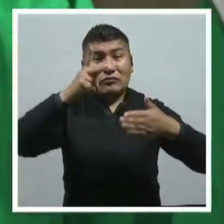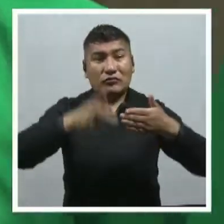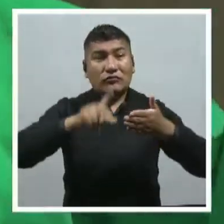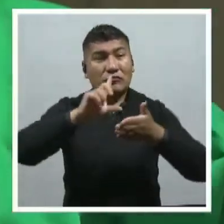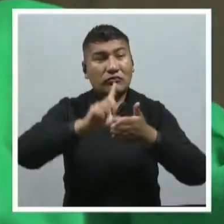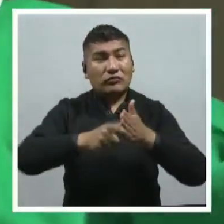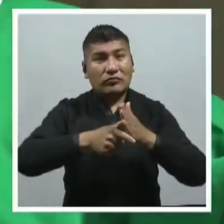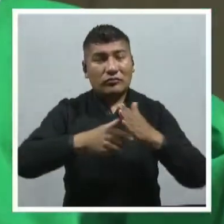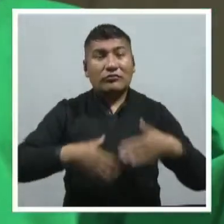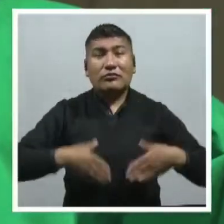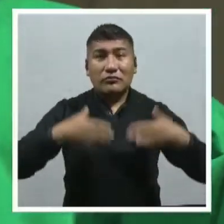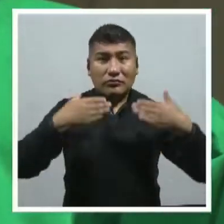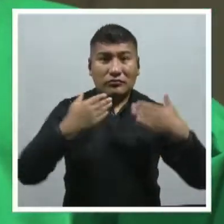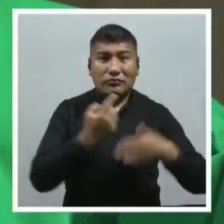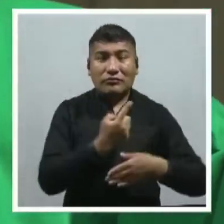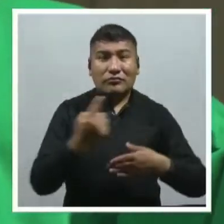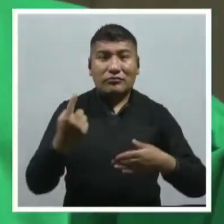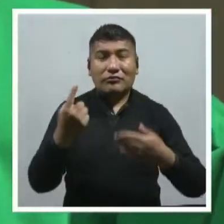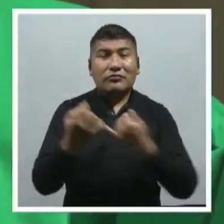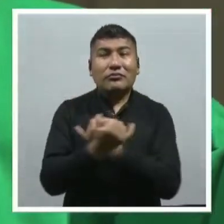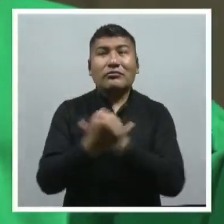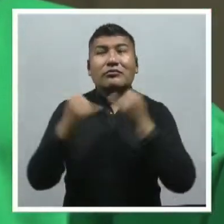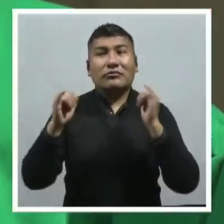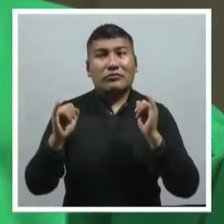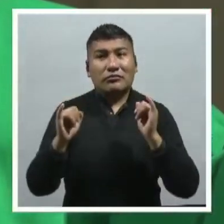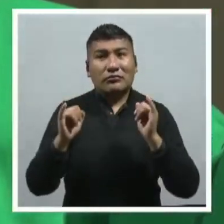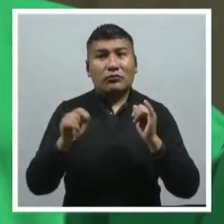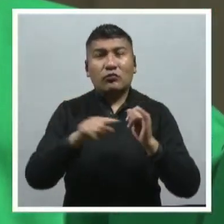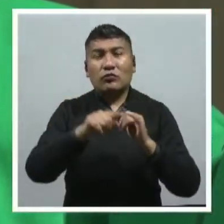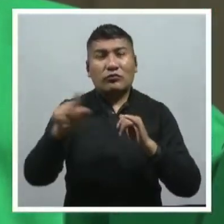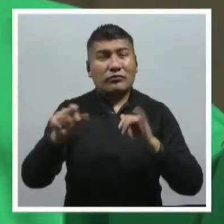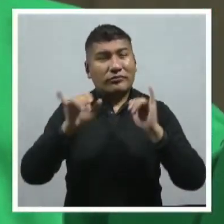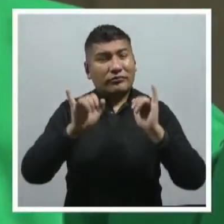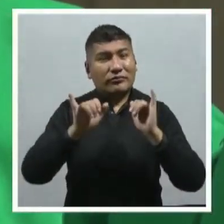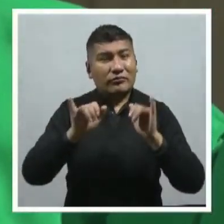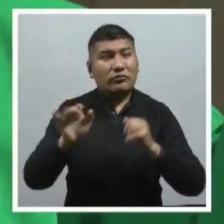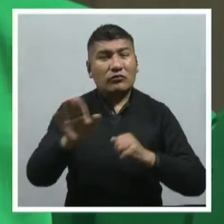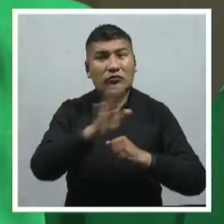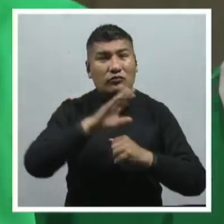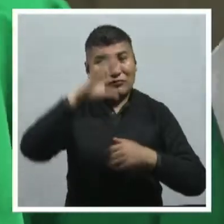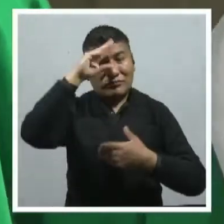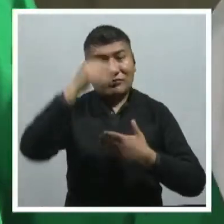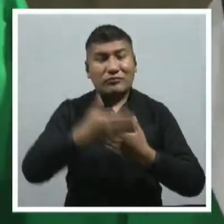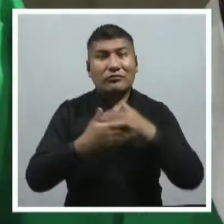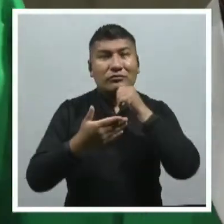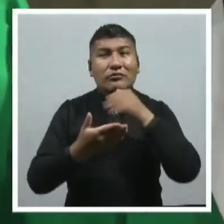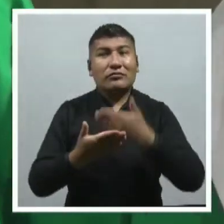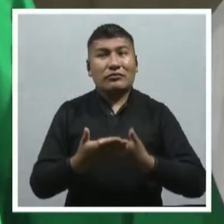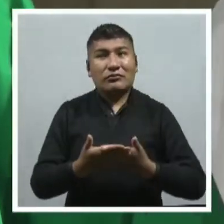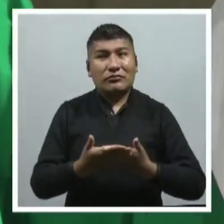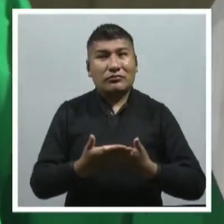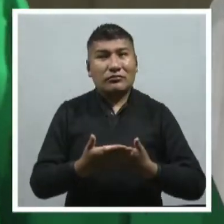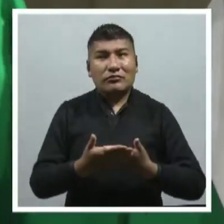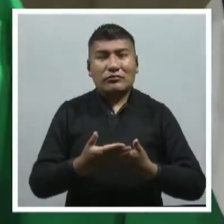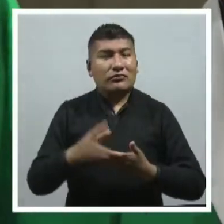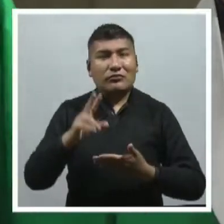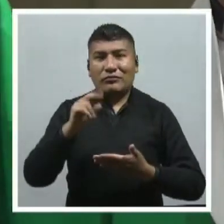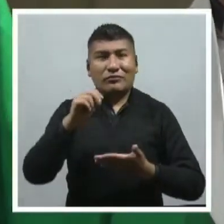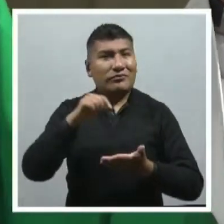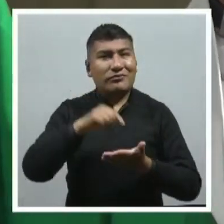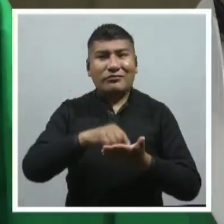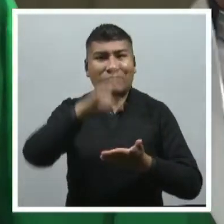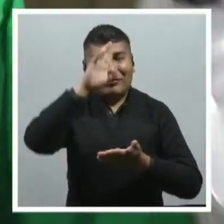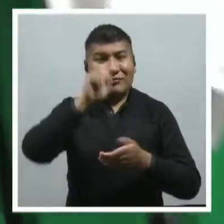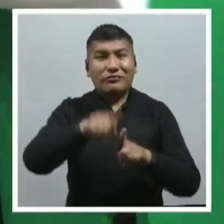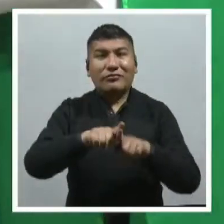vaya a buscar la vida. ¿Vos vas a mantener a tus hijitos toda la vida? ¿No es así, queridos hermanos?